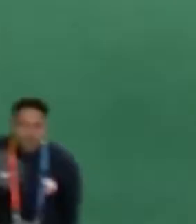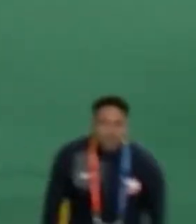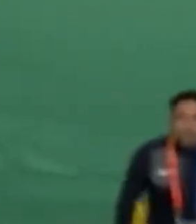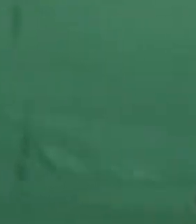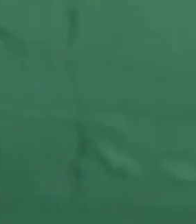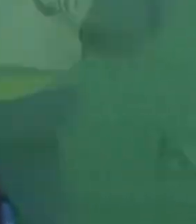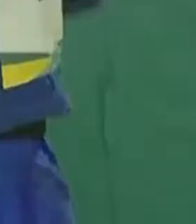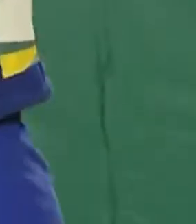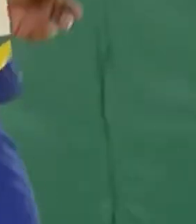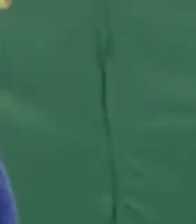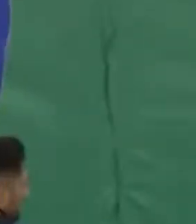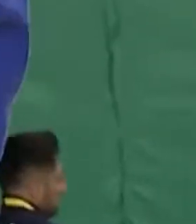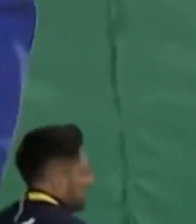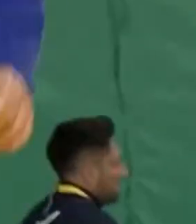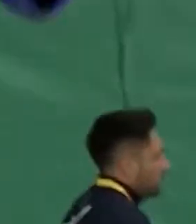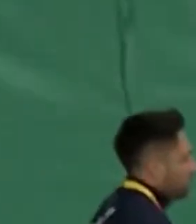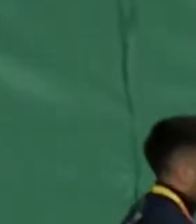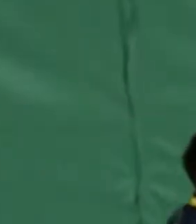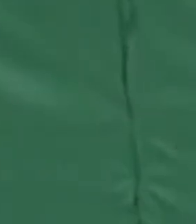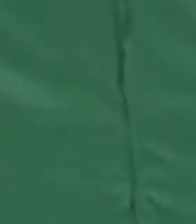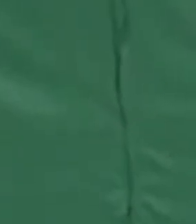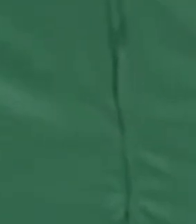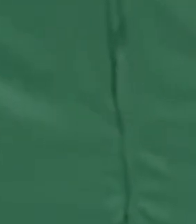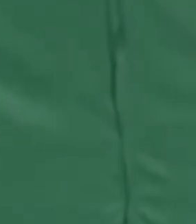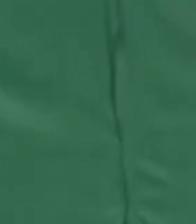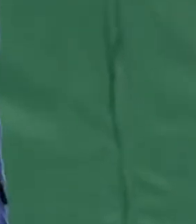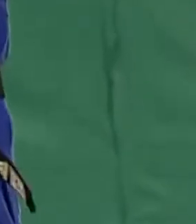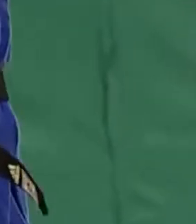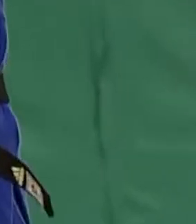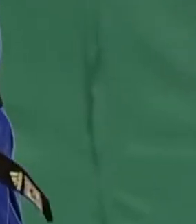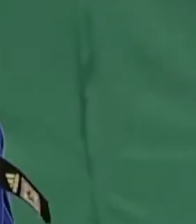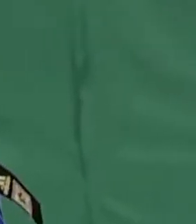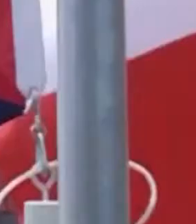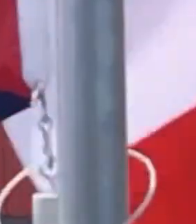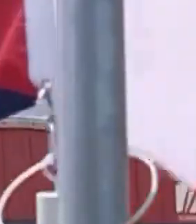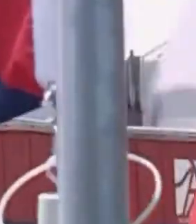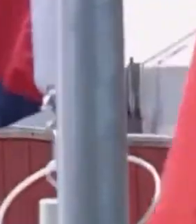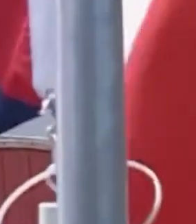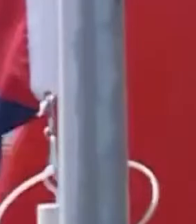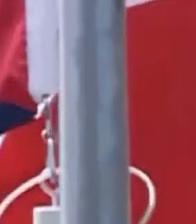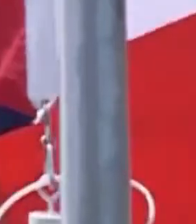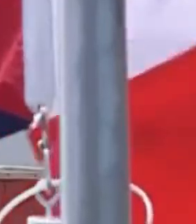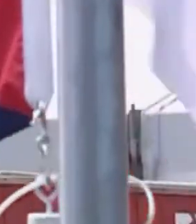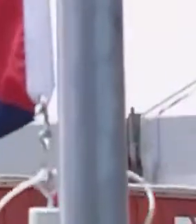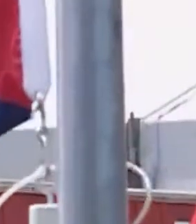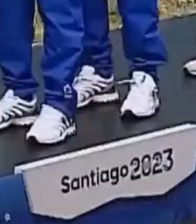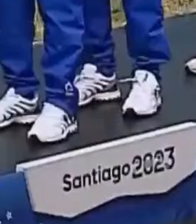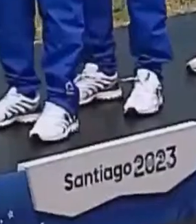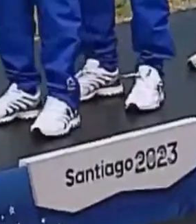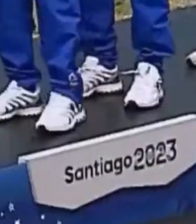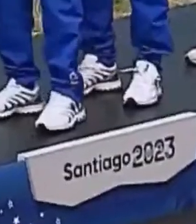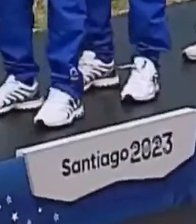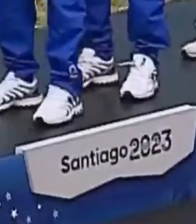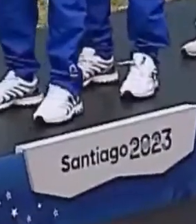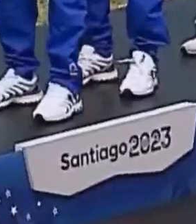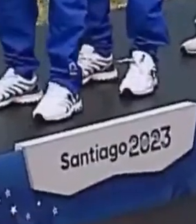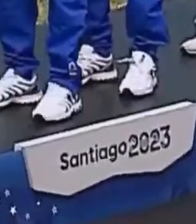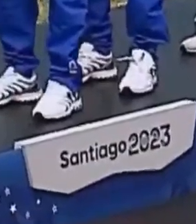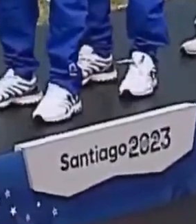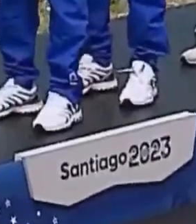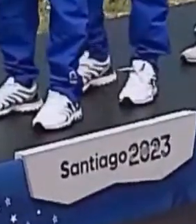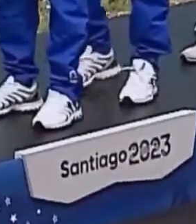Lima. Campeón panamericano otra vez. Aunque digan lo que digan, cubano